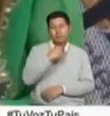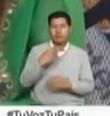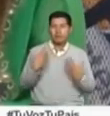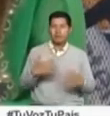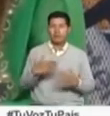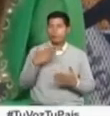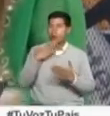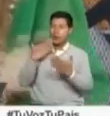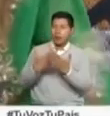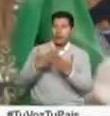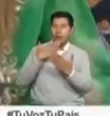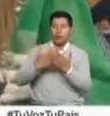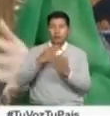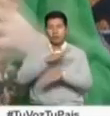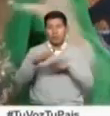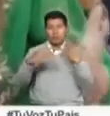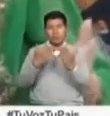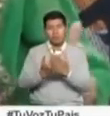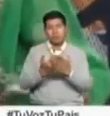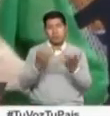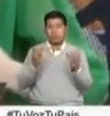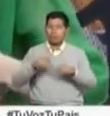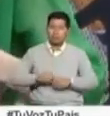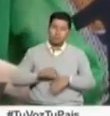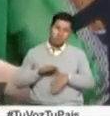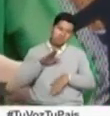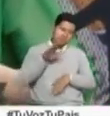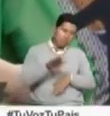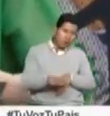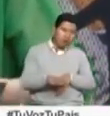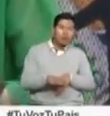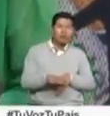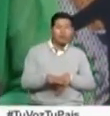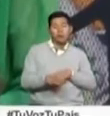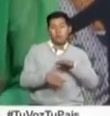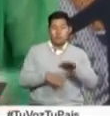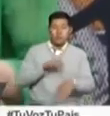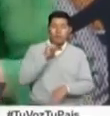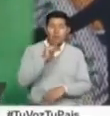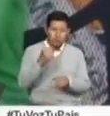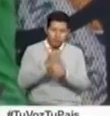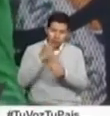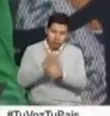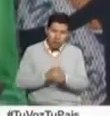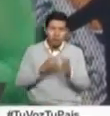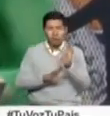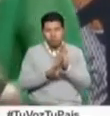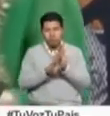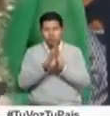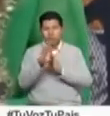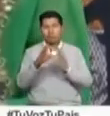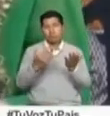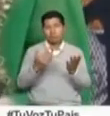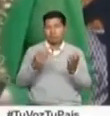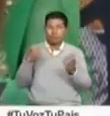mi agradecimiento profundo, sé que esto es un primer paso, que todavía tenemos que trabajar temas. La batalla en la Asamblea recién